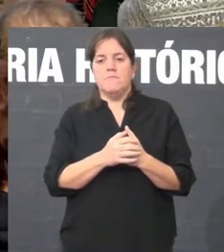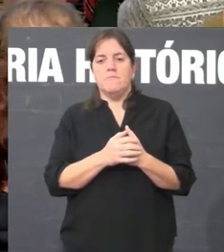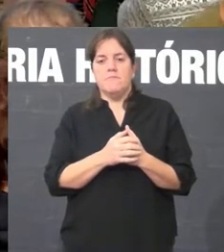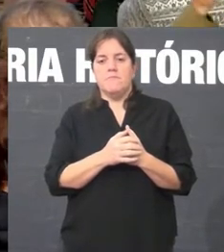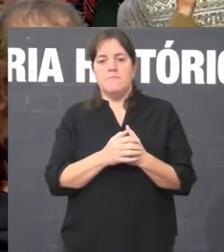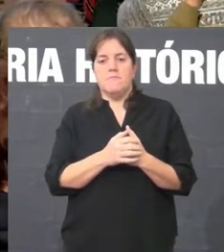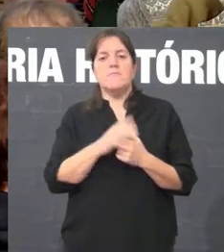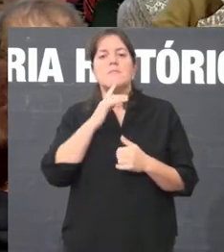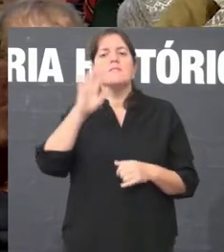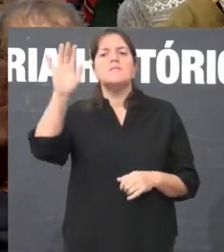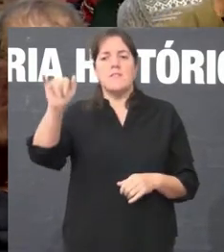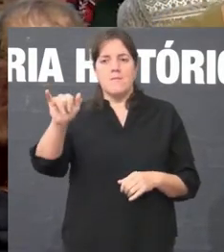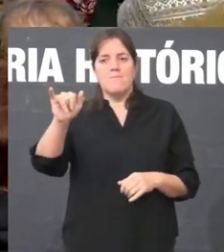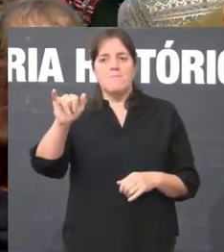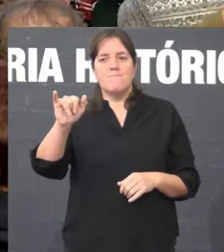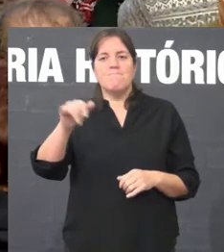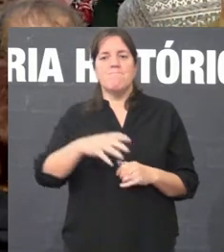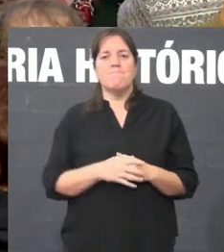Sí.